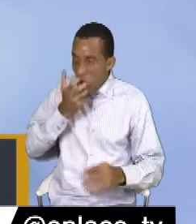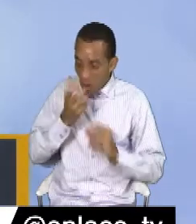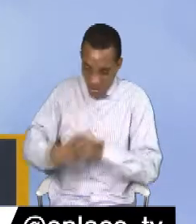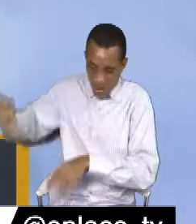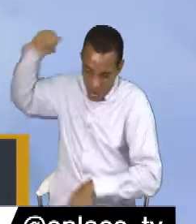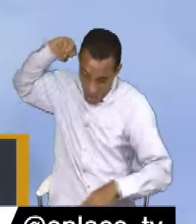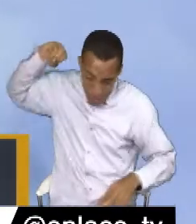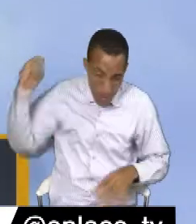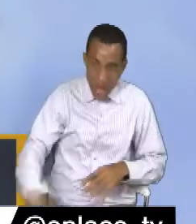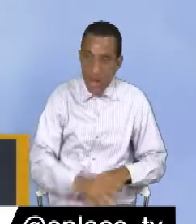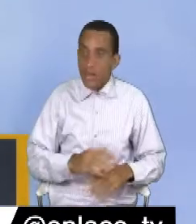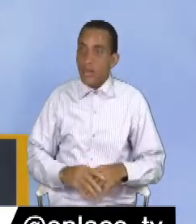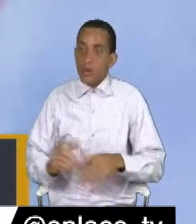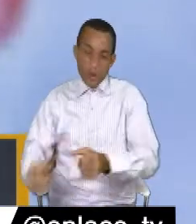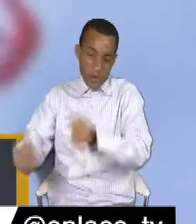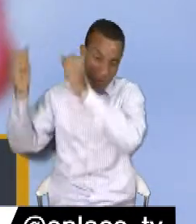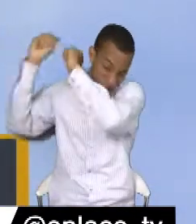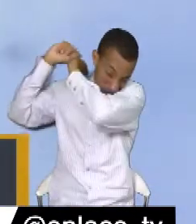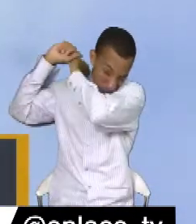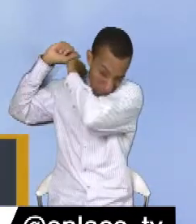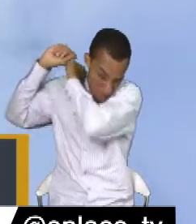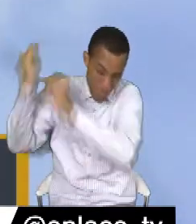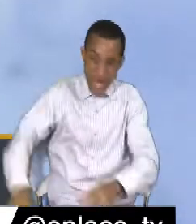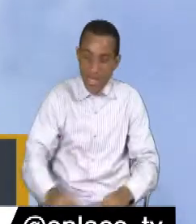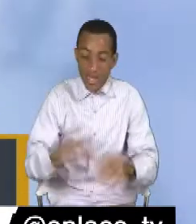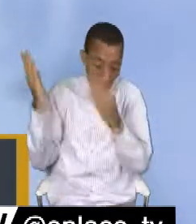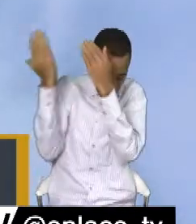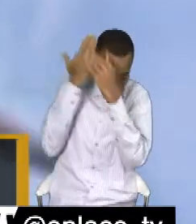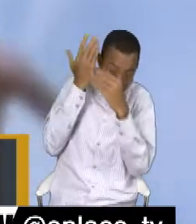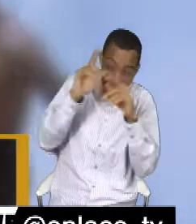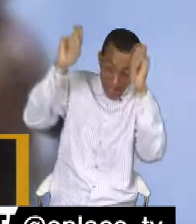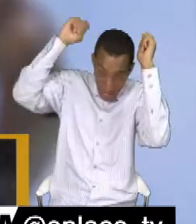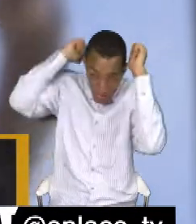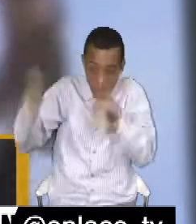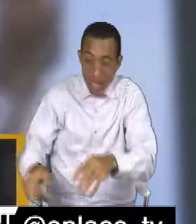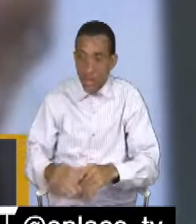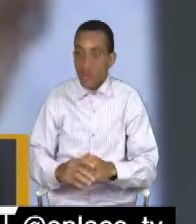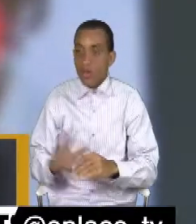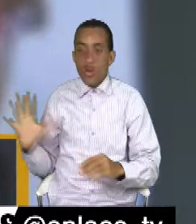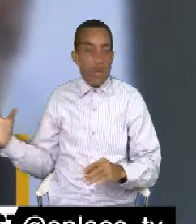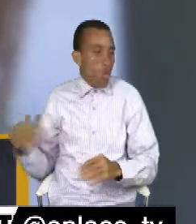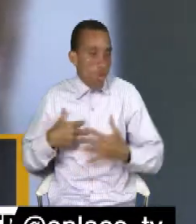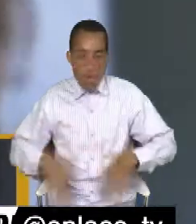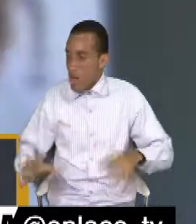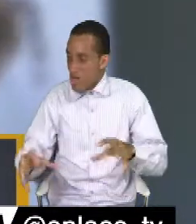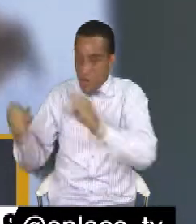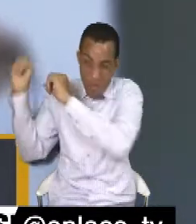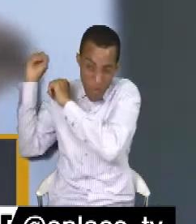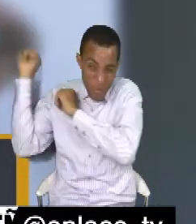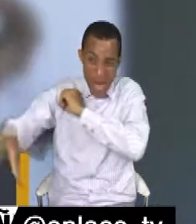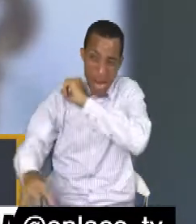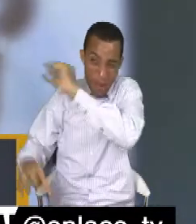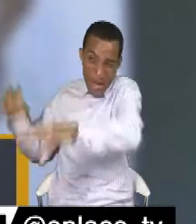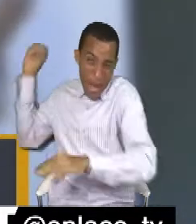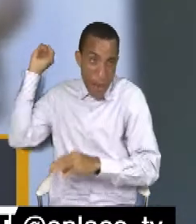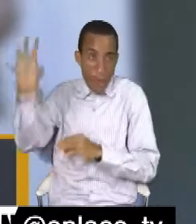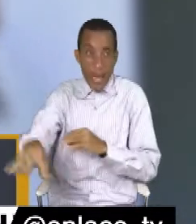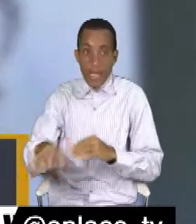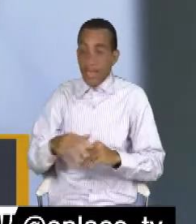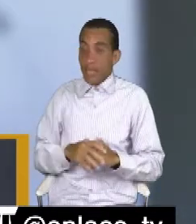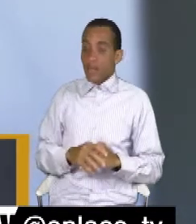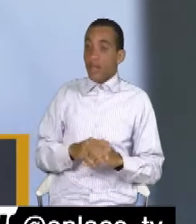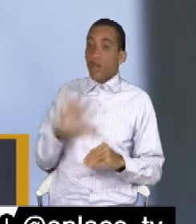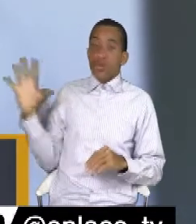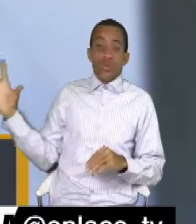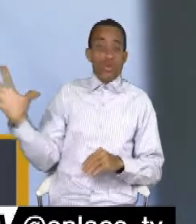empujó, le pegó con una silla Rimax, le mandó todo lo que encontró. Desafortunadamente estamos siendo